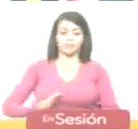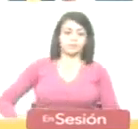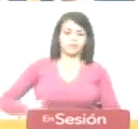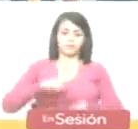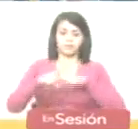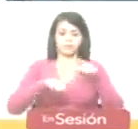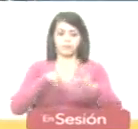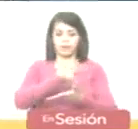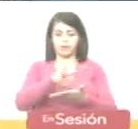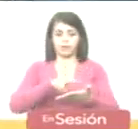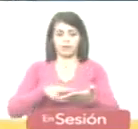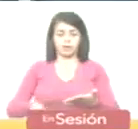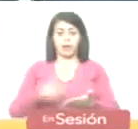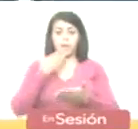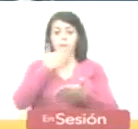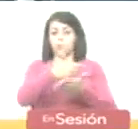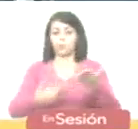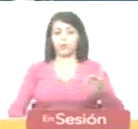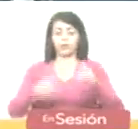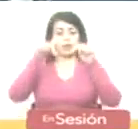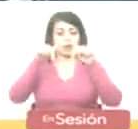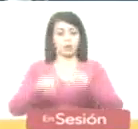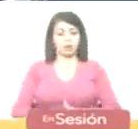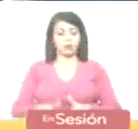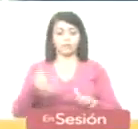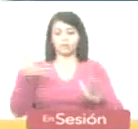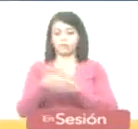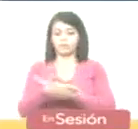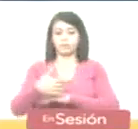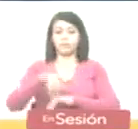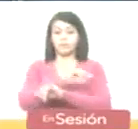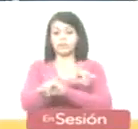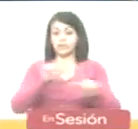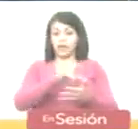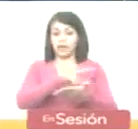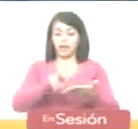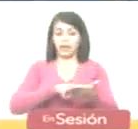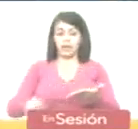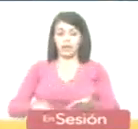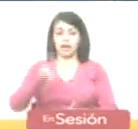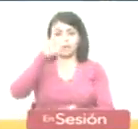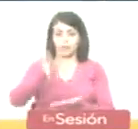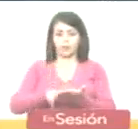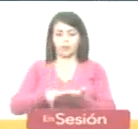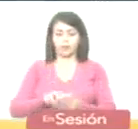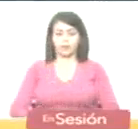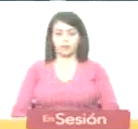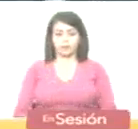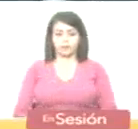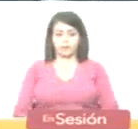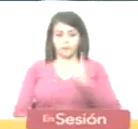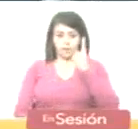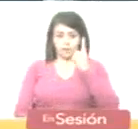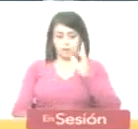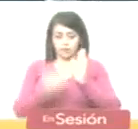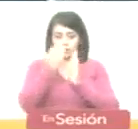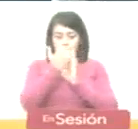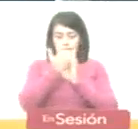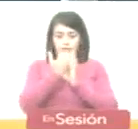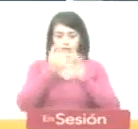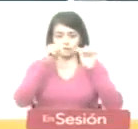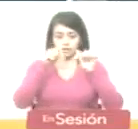ordenó dar lectura a la propuesta del orden del día, la cual, una vez leída, resultó aprobada. Primer punto del orden